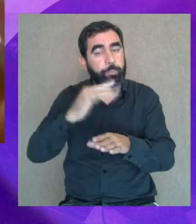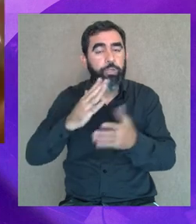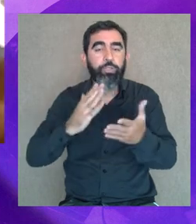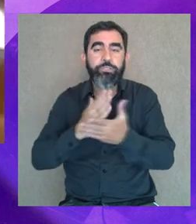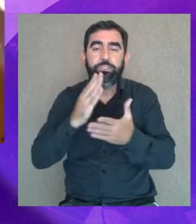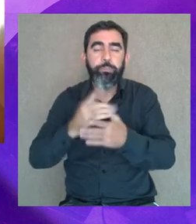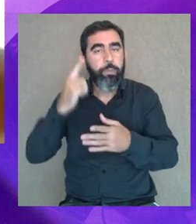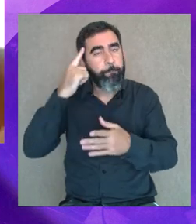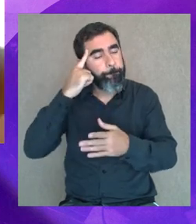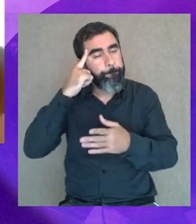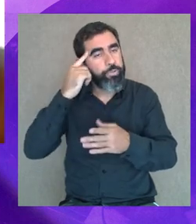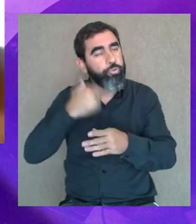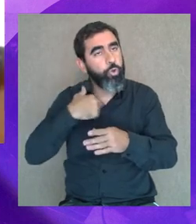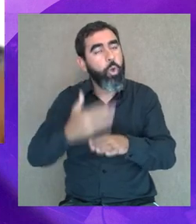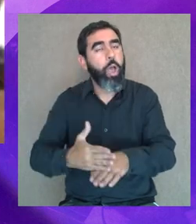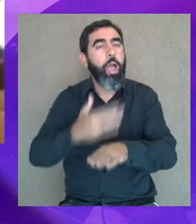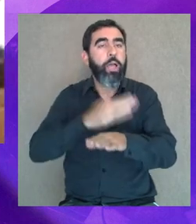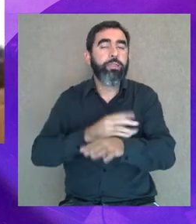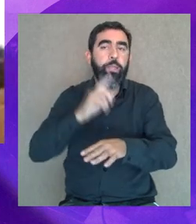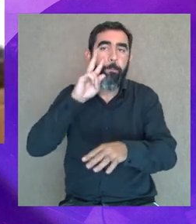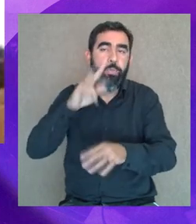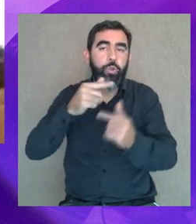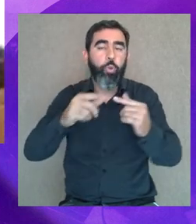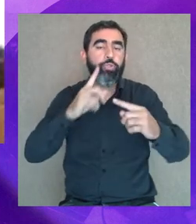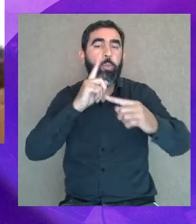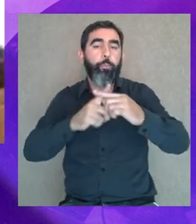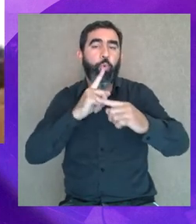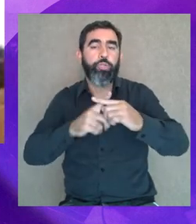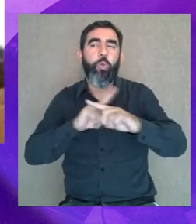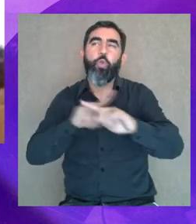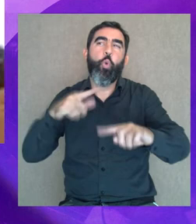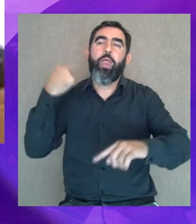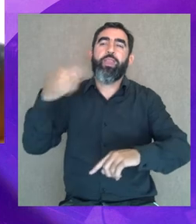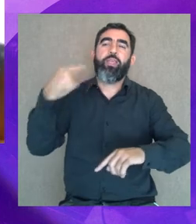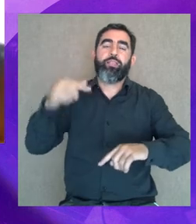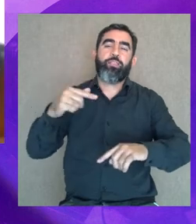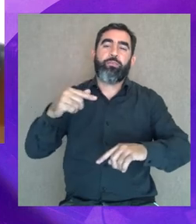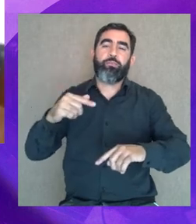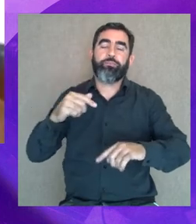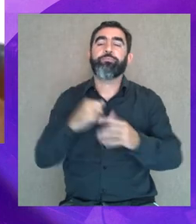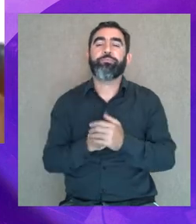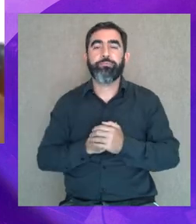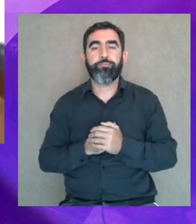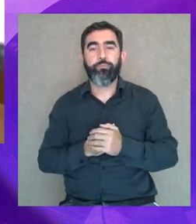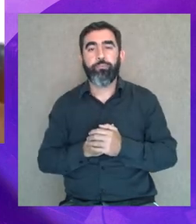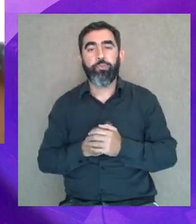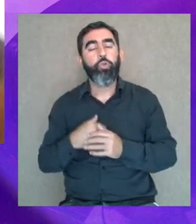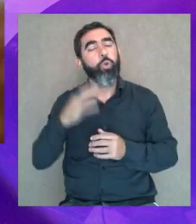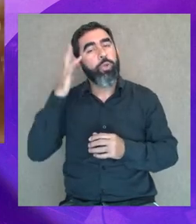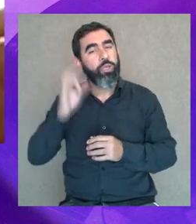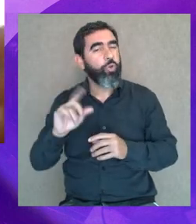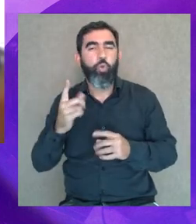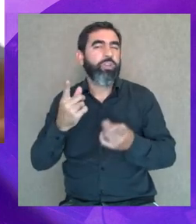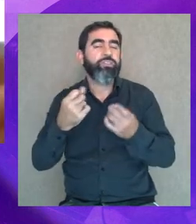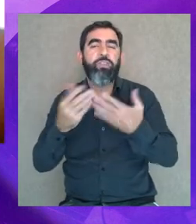eso siempre preveo el vaso medio lleno y no el vacío no soy así como más o menos en la vida pero me